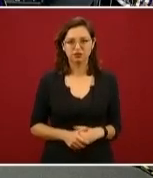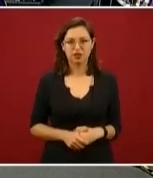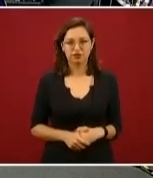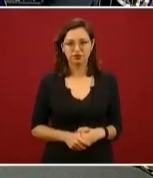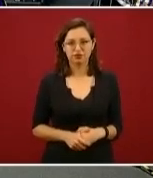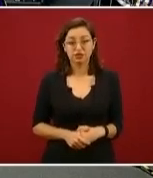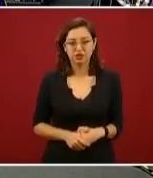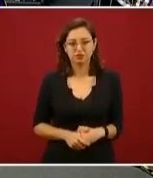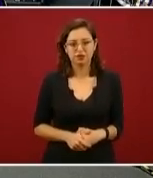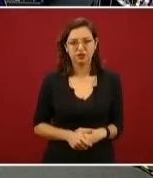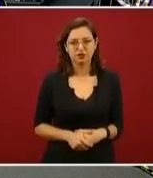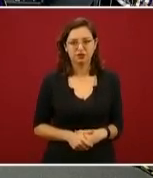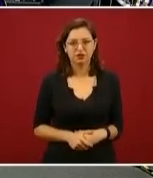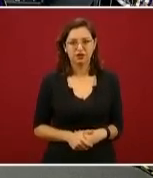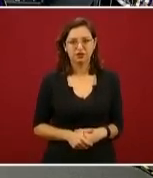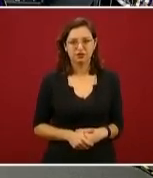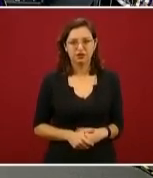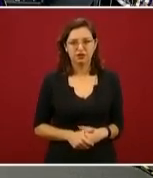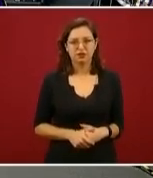Presidente.